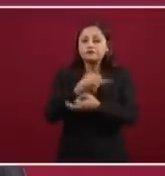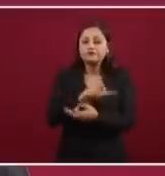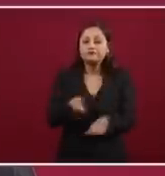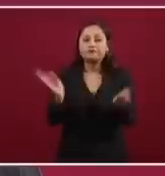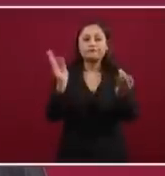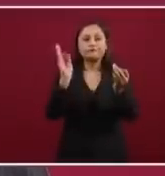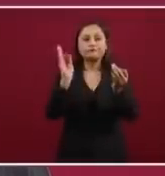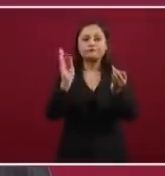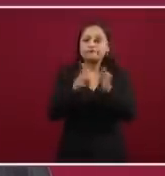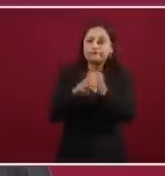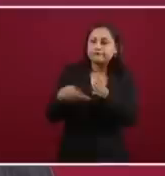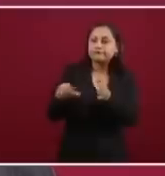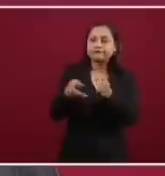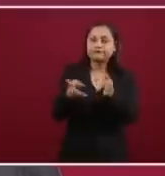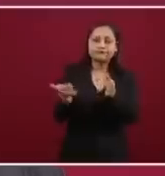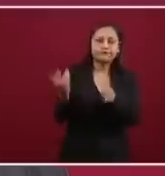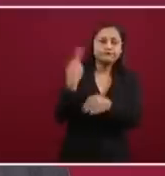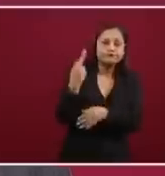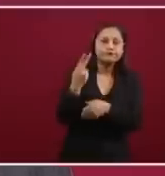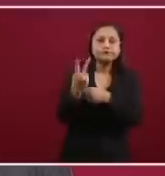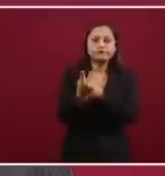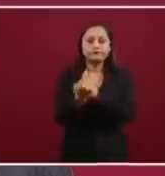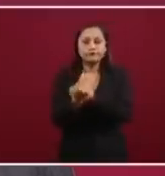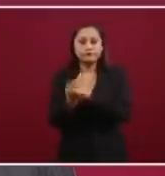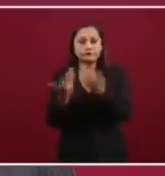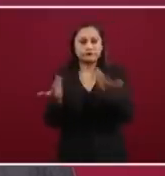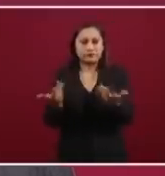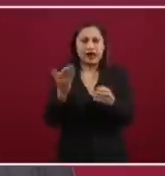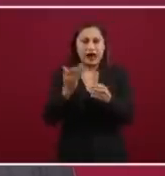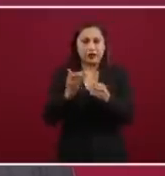Es que lo